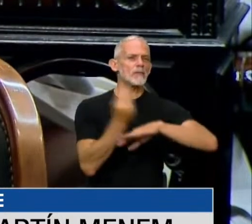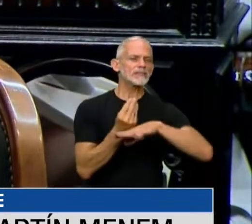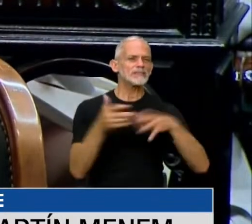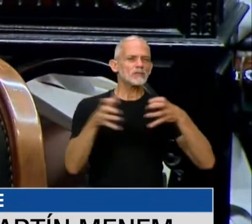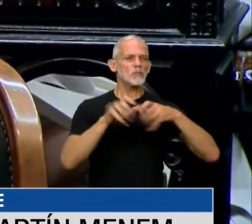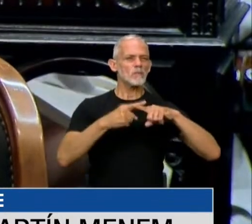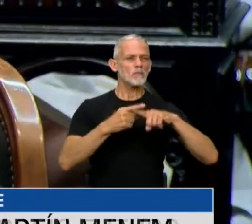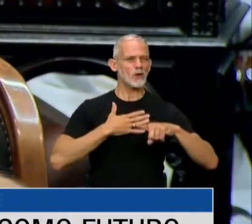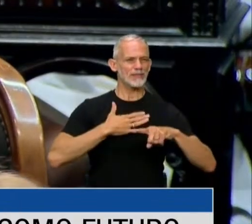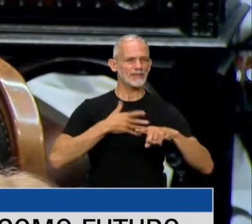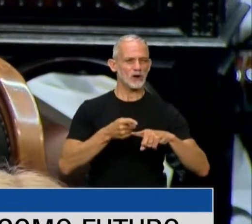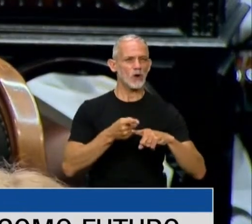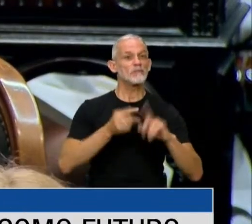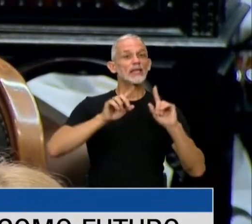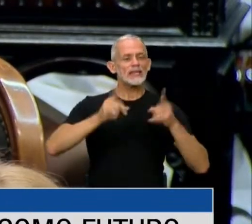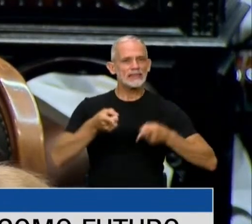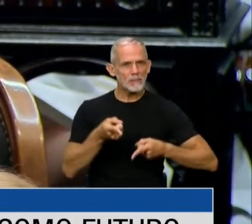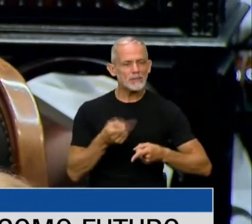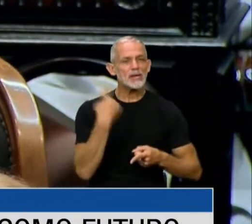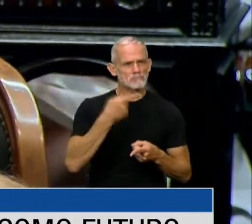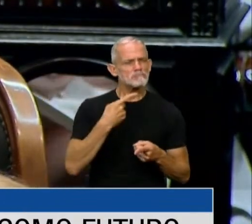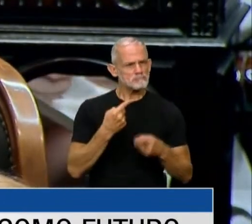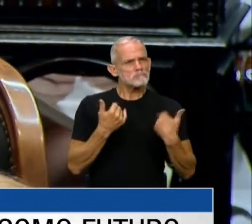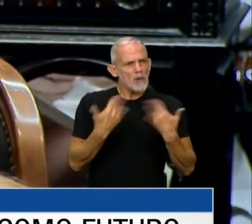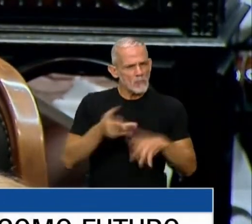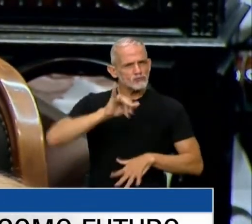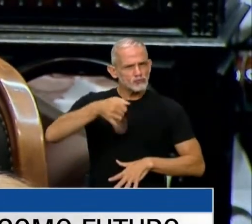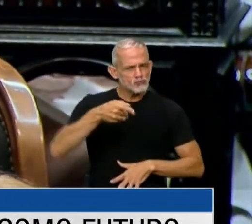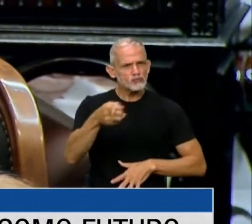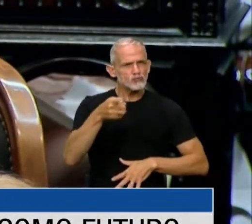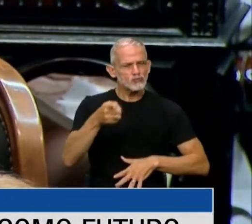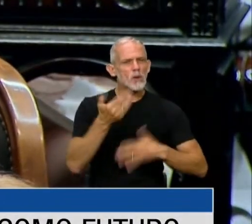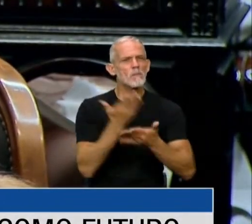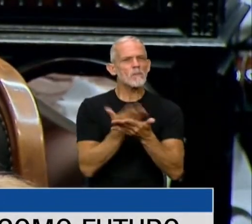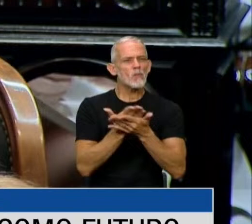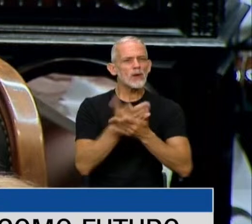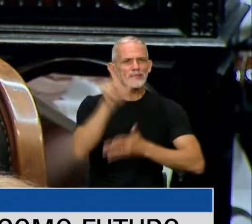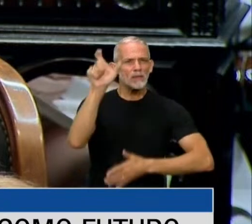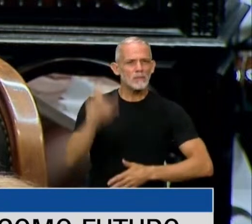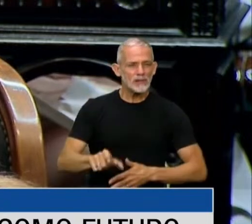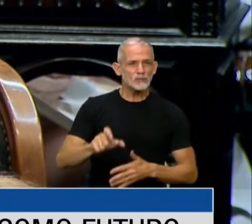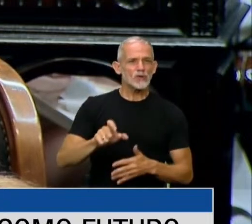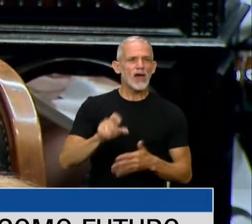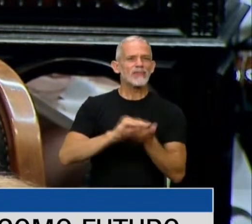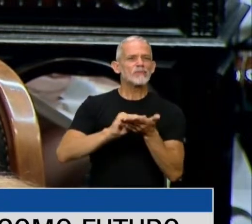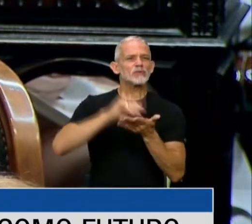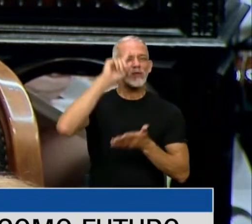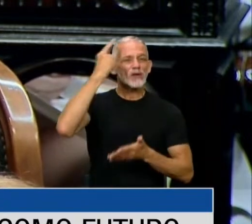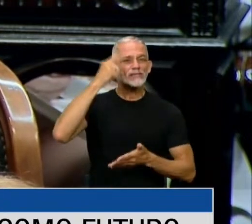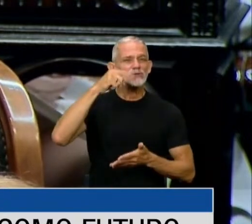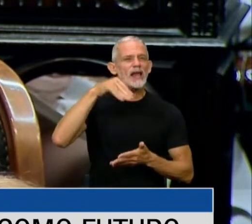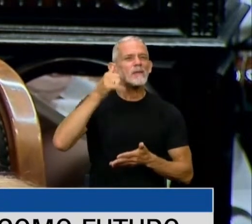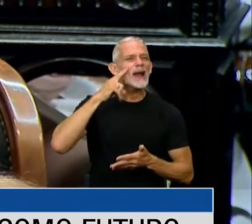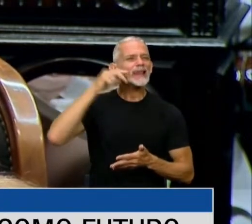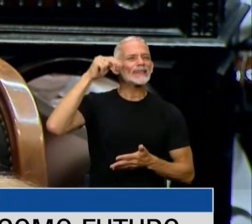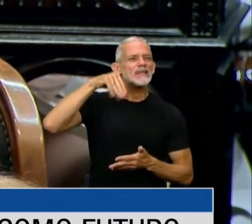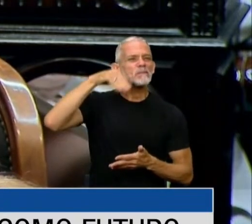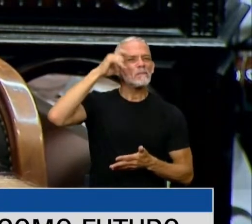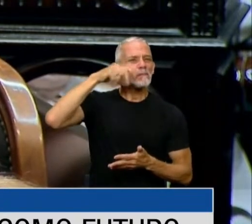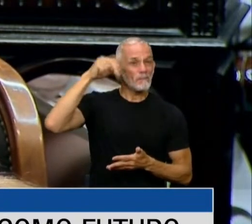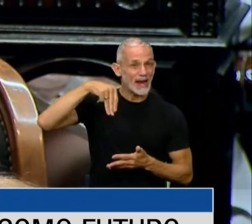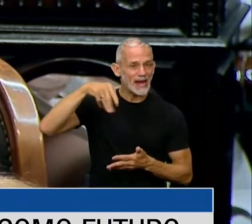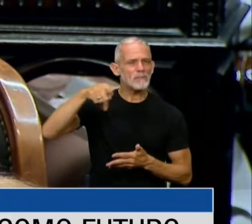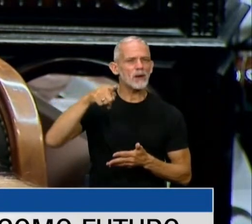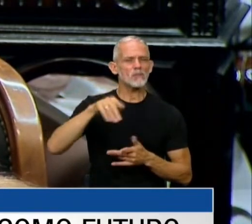nuestro bloque, también acompañamos la moción de la persona del diputado nacional Martín Menem